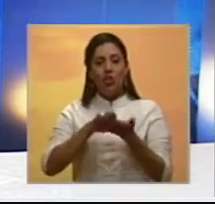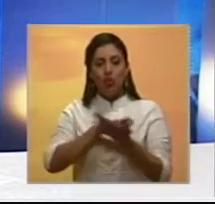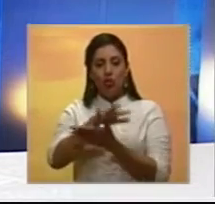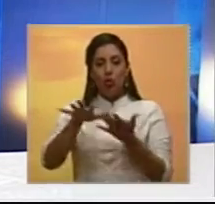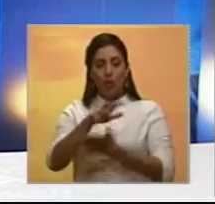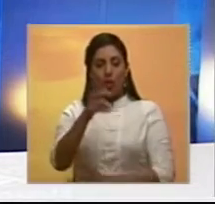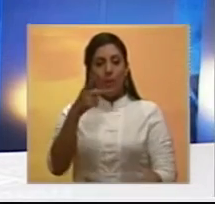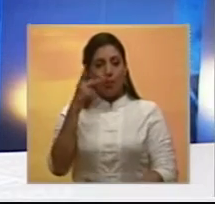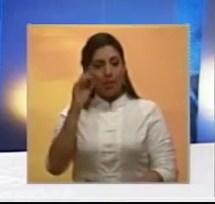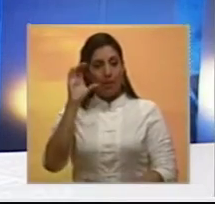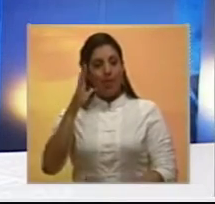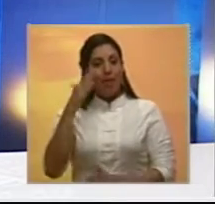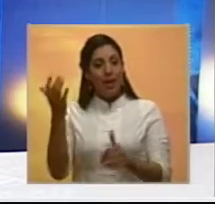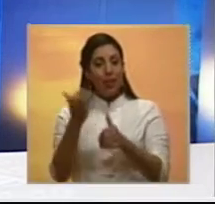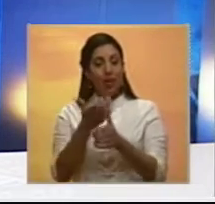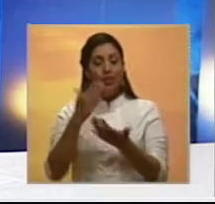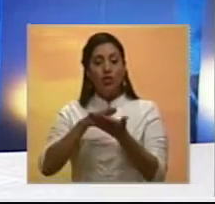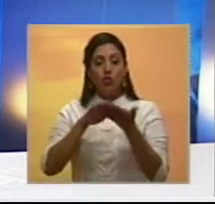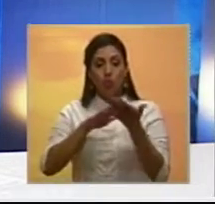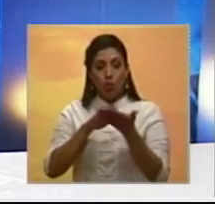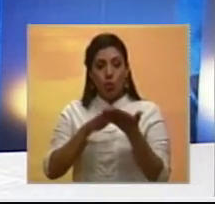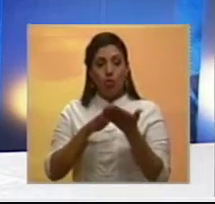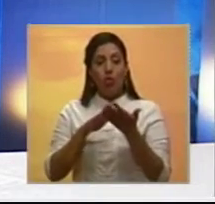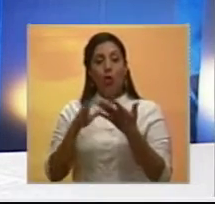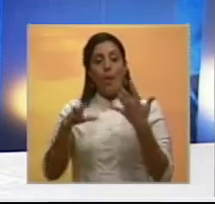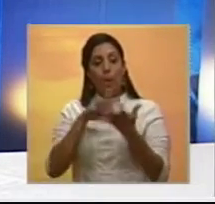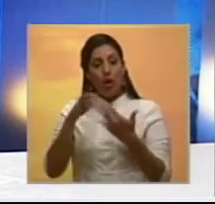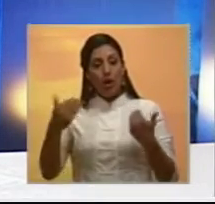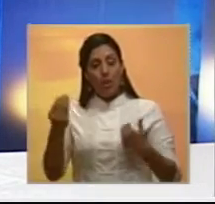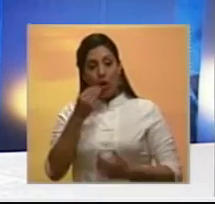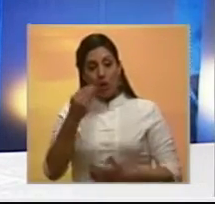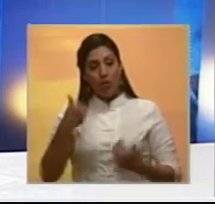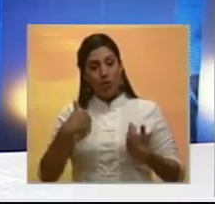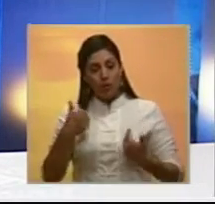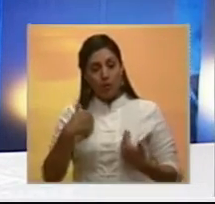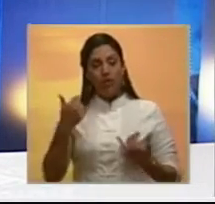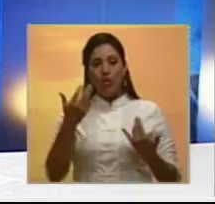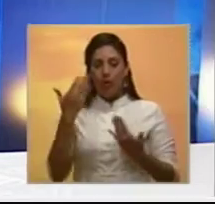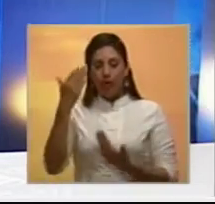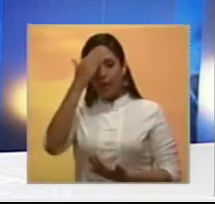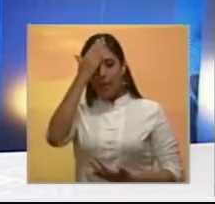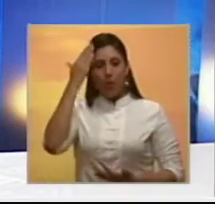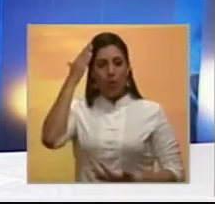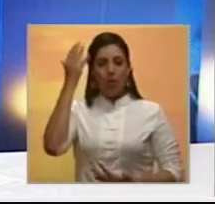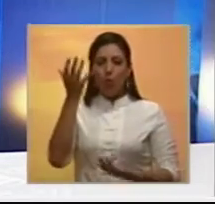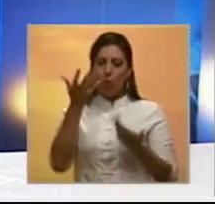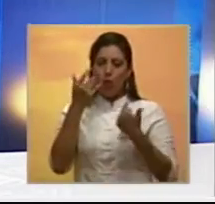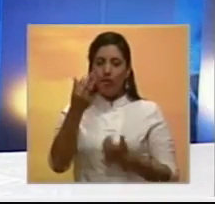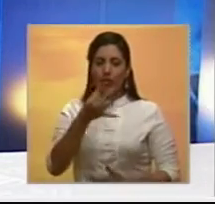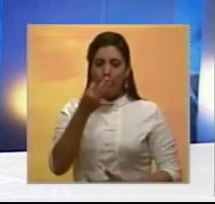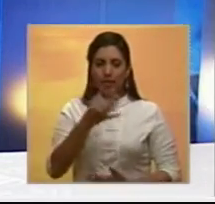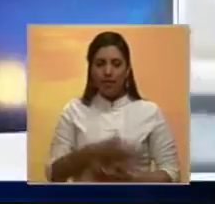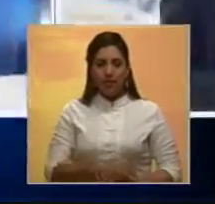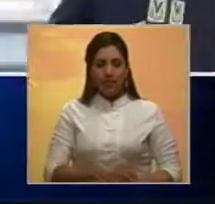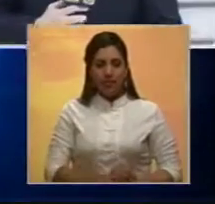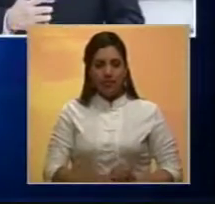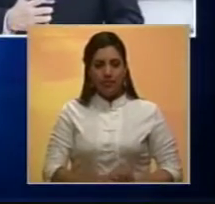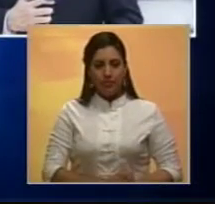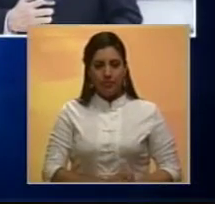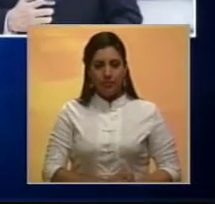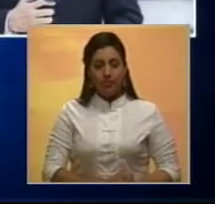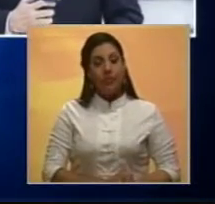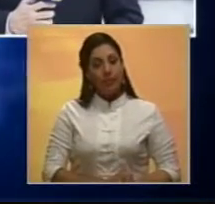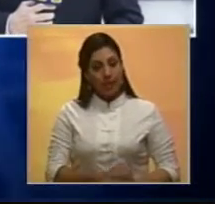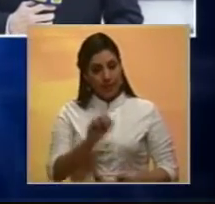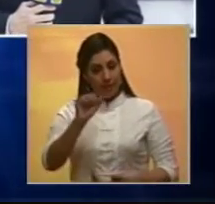situación política del país para lograr una solución a la crisis alimentaria. Manuel Covela nos da los detalles. Adelante, Manuel, buenas tardes.